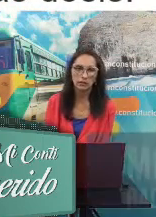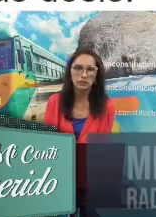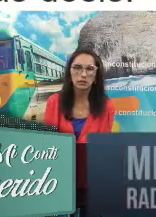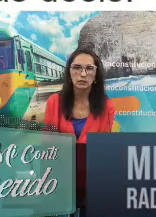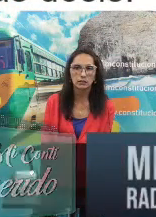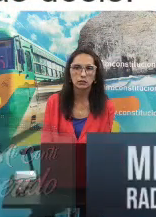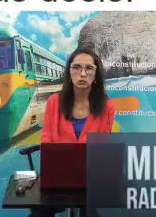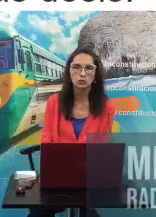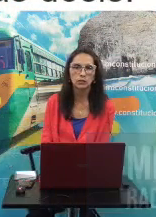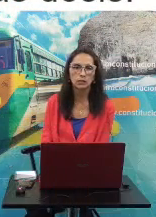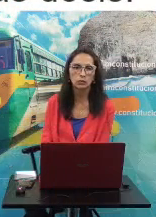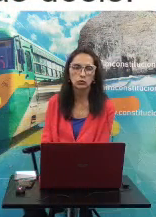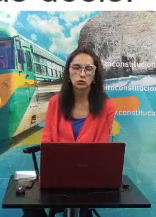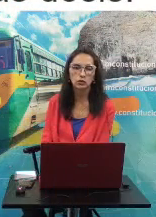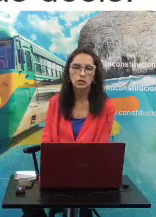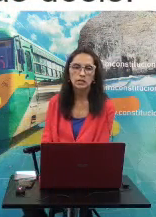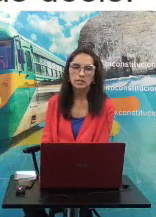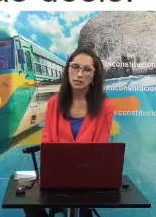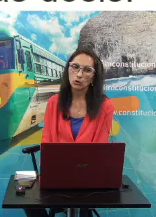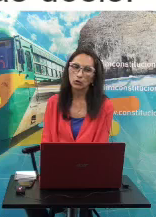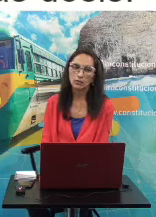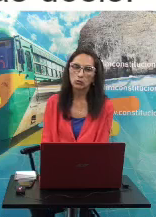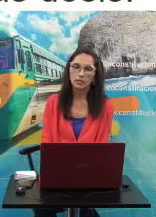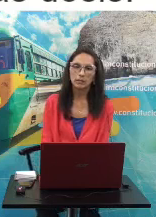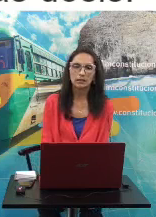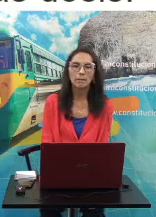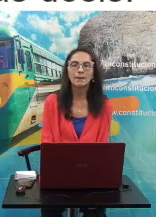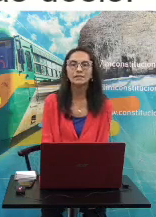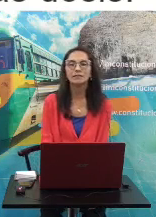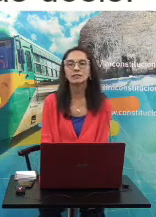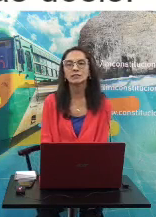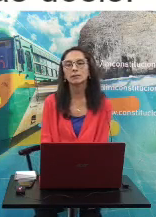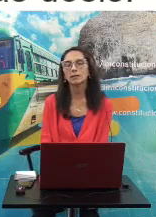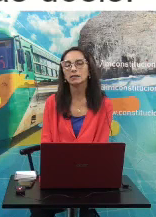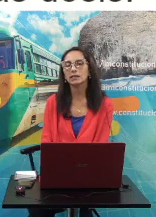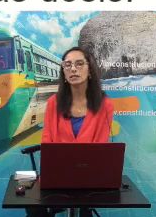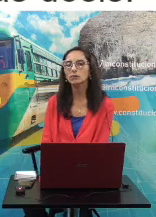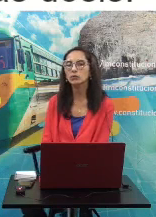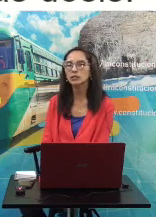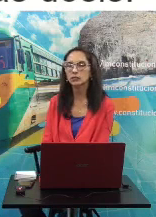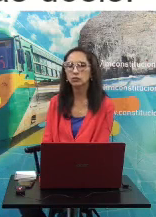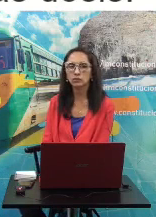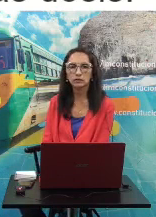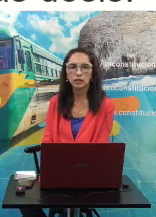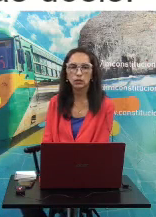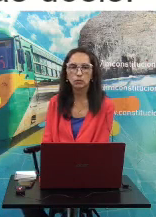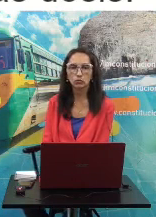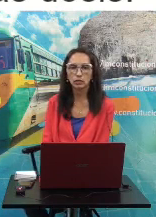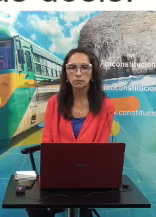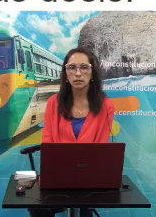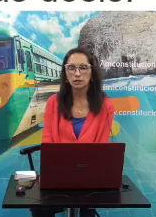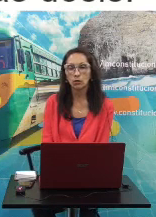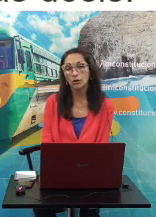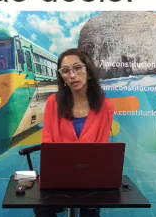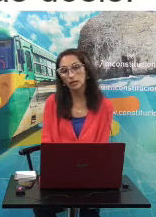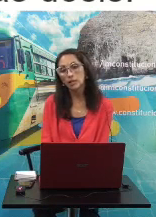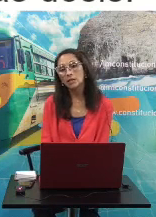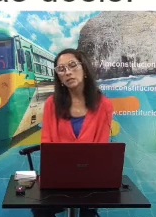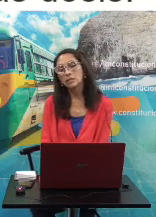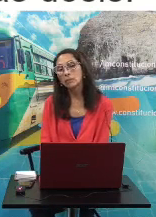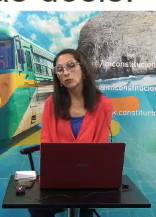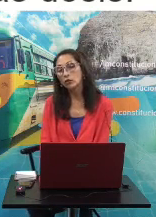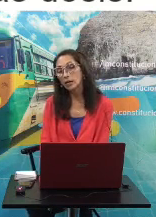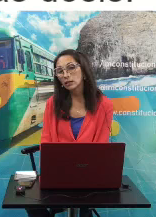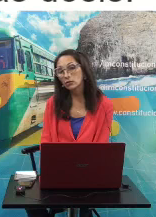está, ¿ves? Chile es el segundo país del mundo. Salud asegura que mientras más avance el plan de inmunización, tal como sucede en países como Israel,